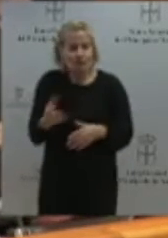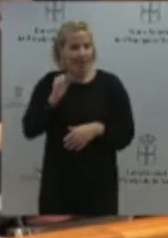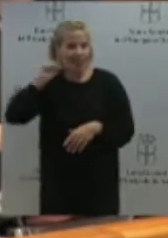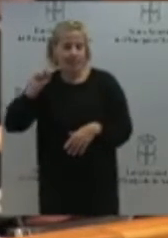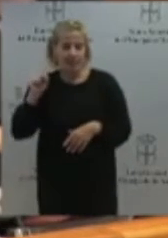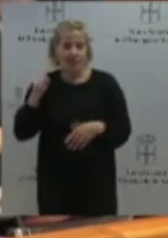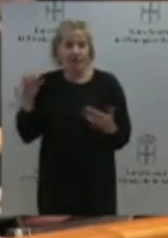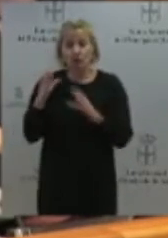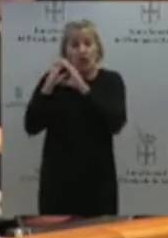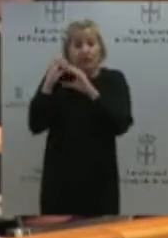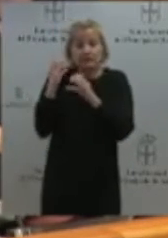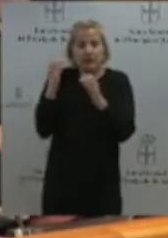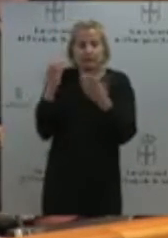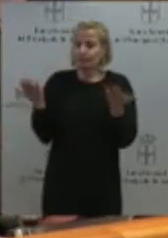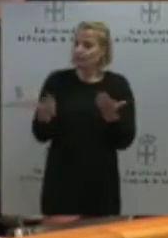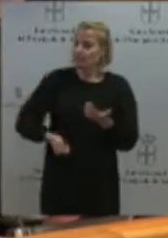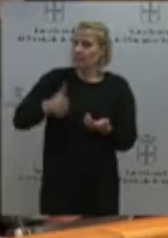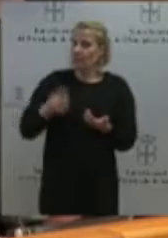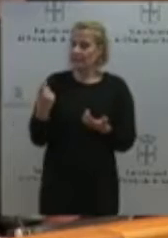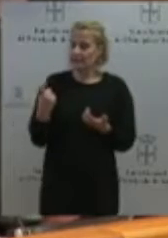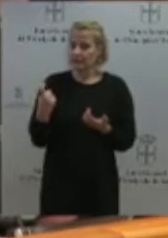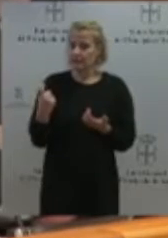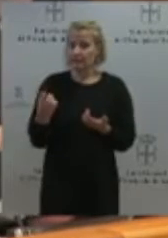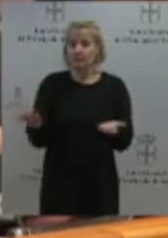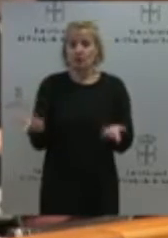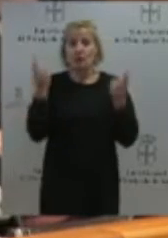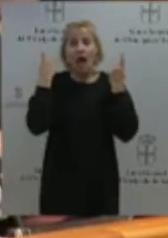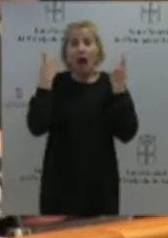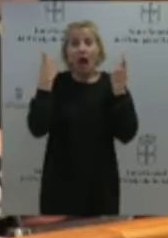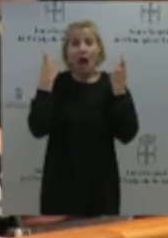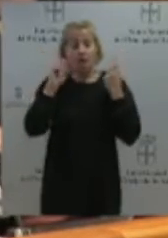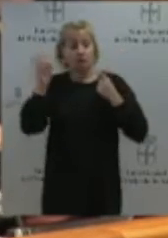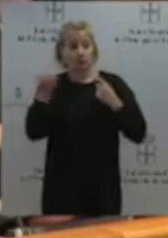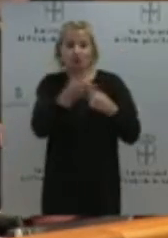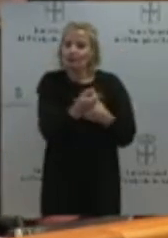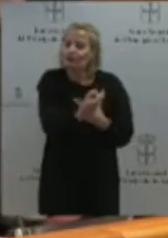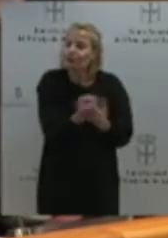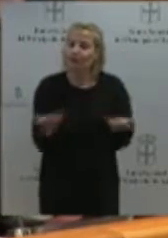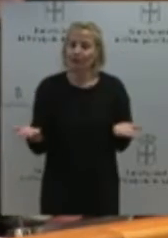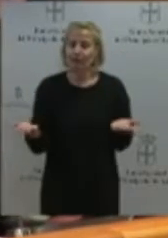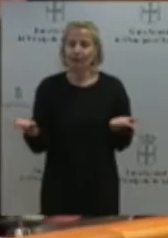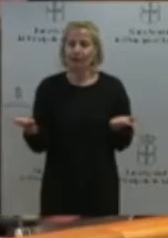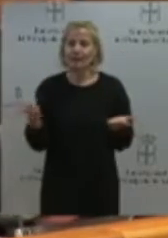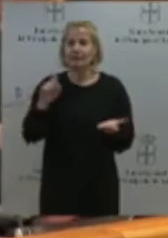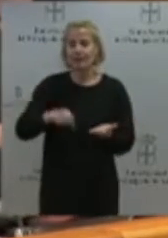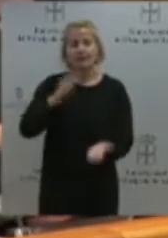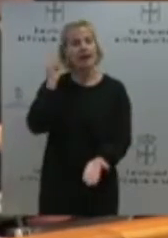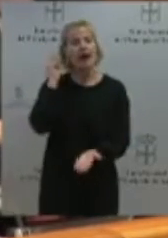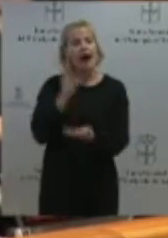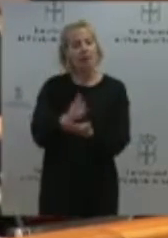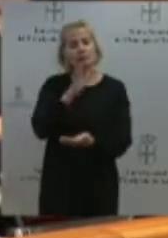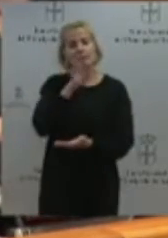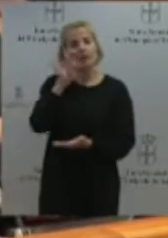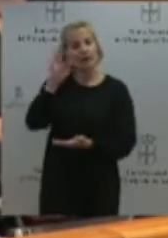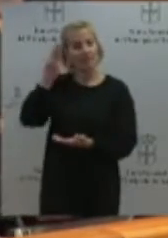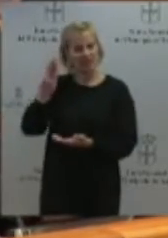familias y los alumnos. Por cierto, lo hemos visto también con los IES. Le pedimos una apuesta por la FP. Ustedes hablan mucho de la FP, pero ¿cómo están los medios que tienen